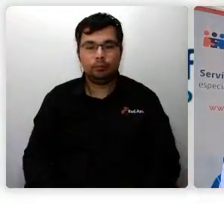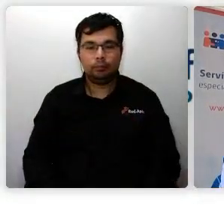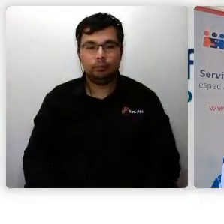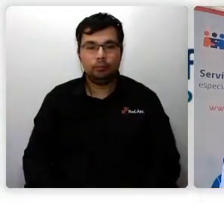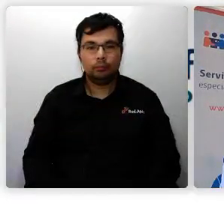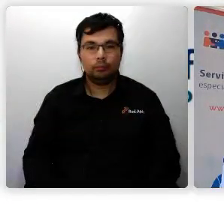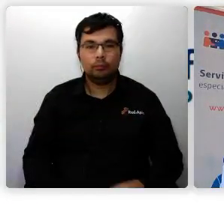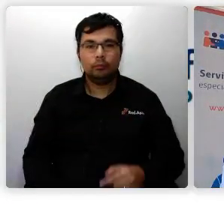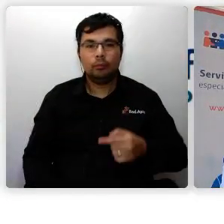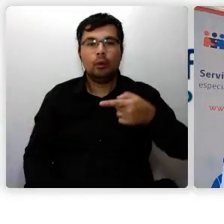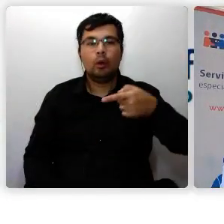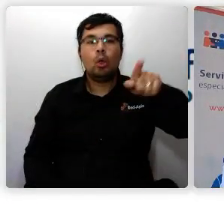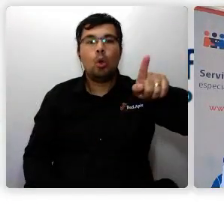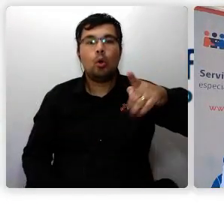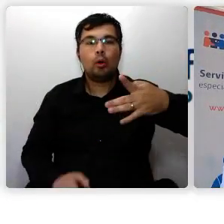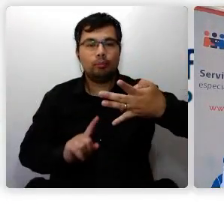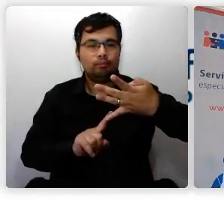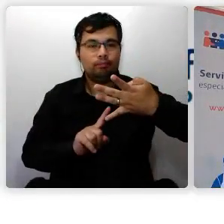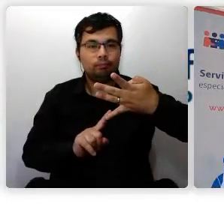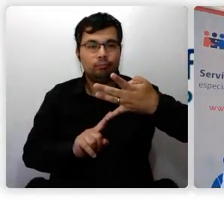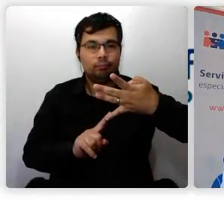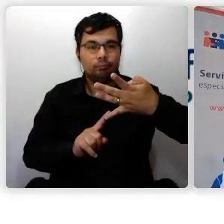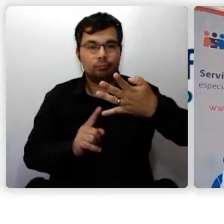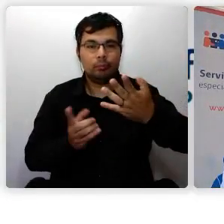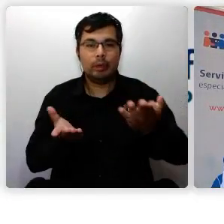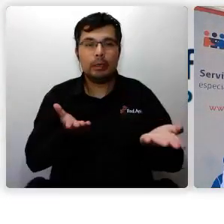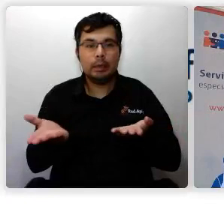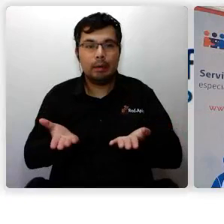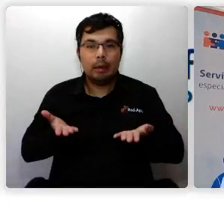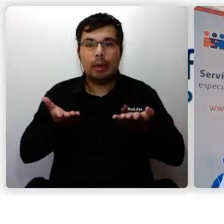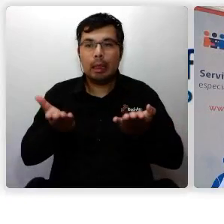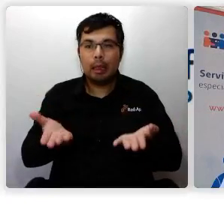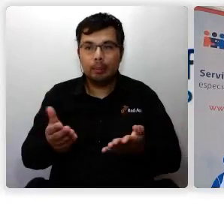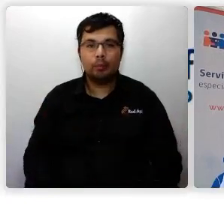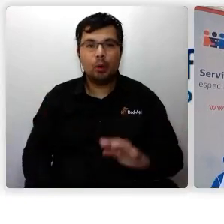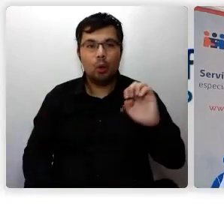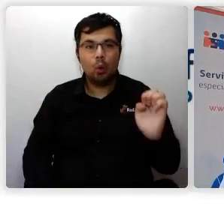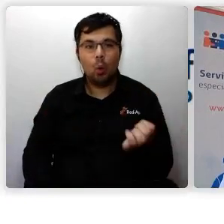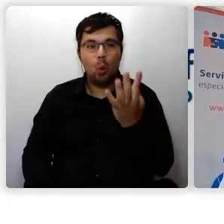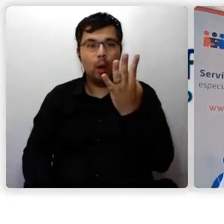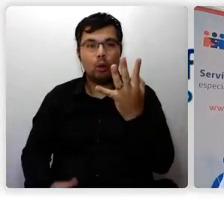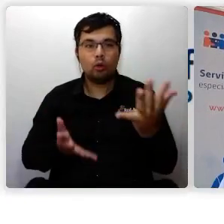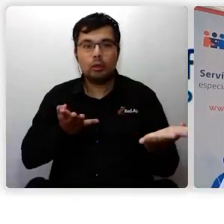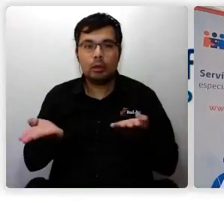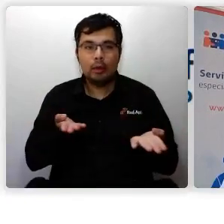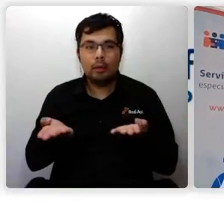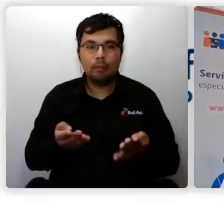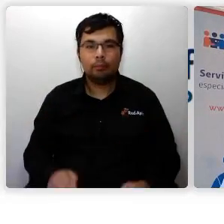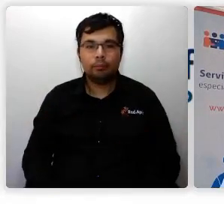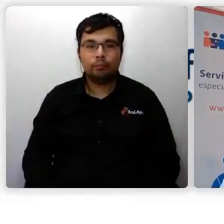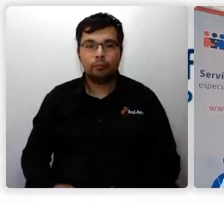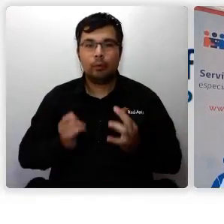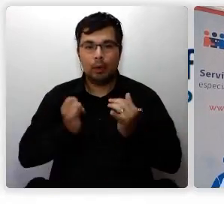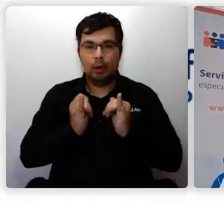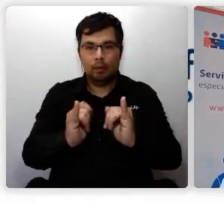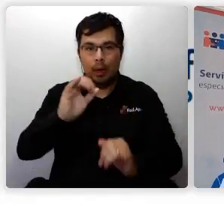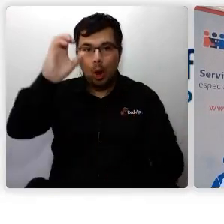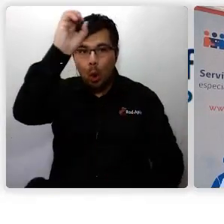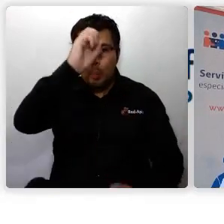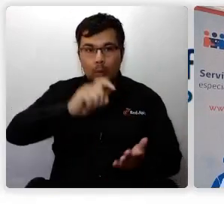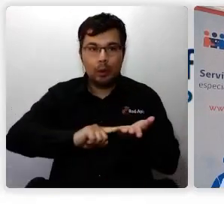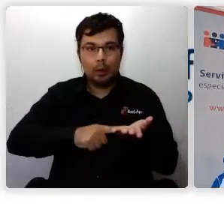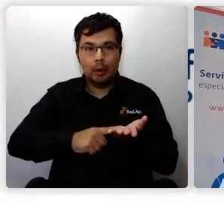La siguiente servicio que damos, el cuarto servicio, son los informes y opiniones técnicas. Esto